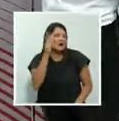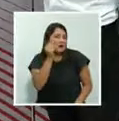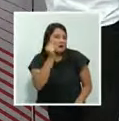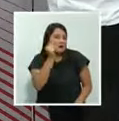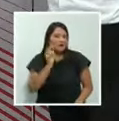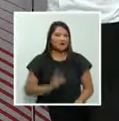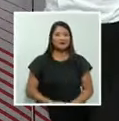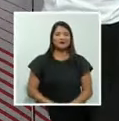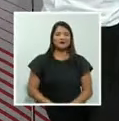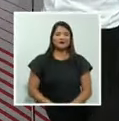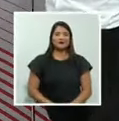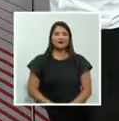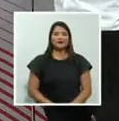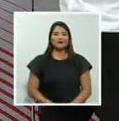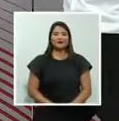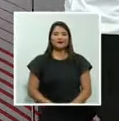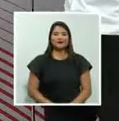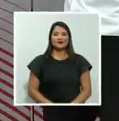curiosidad.